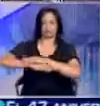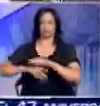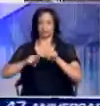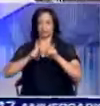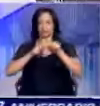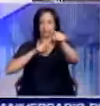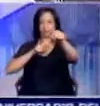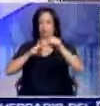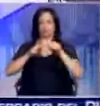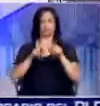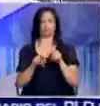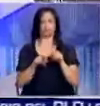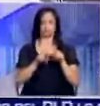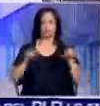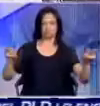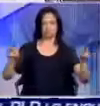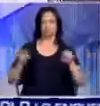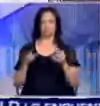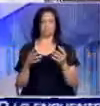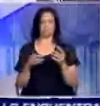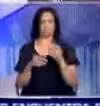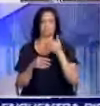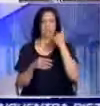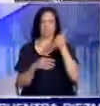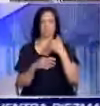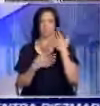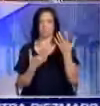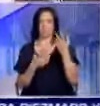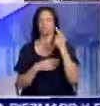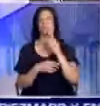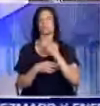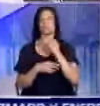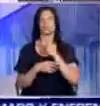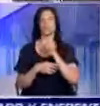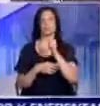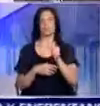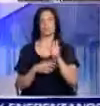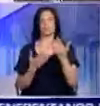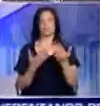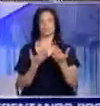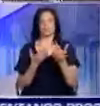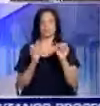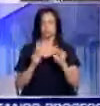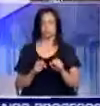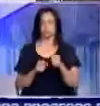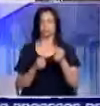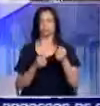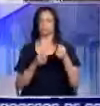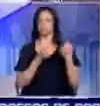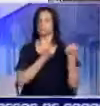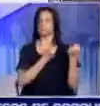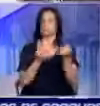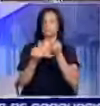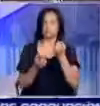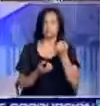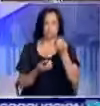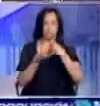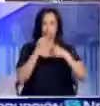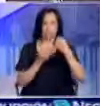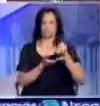no es más fácil seguir propiciando que los restaurantes tengan unas facilidades para los Delivery etcétera